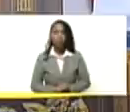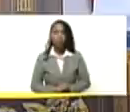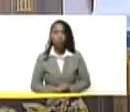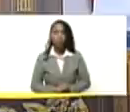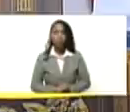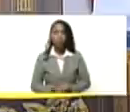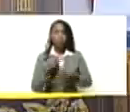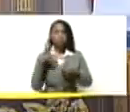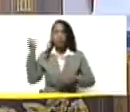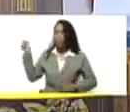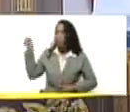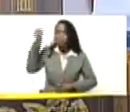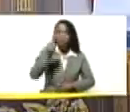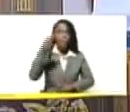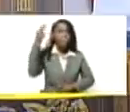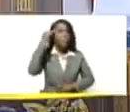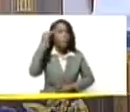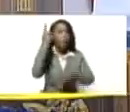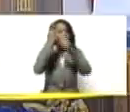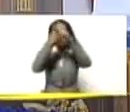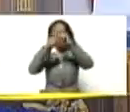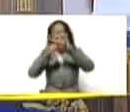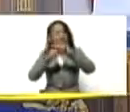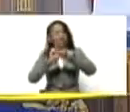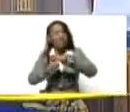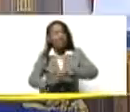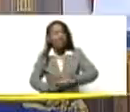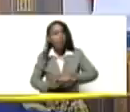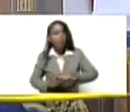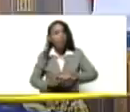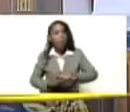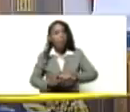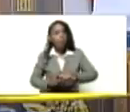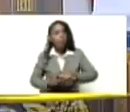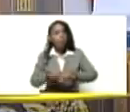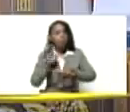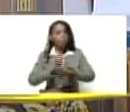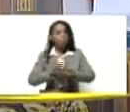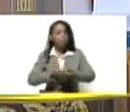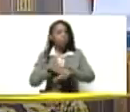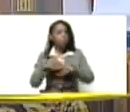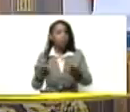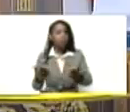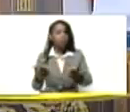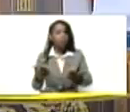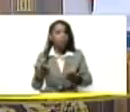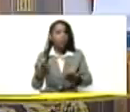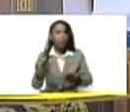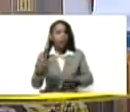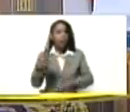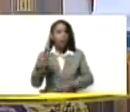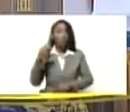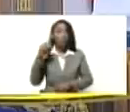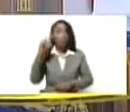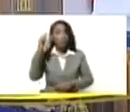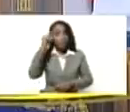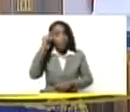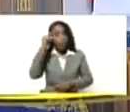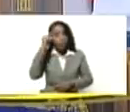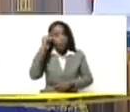para traer esta memoria y cuenta pasamos días y horas